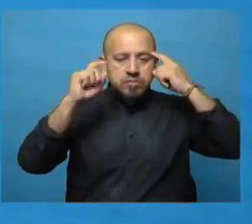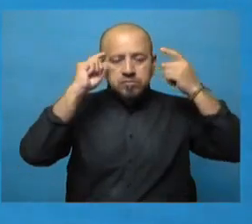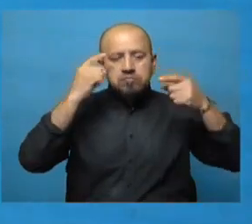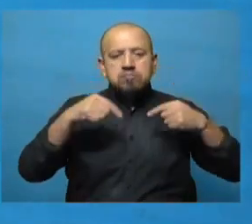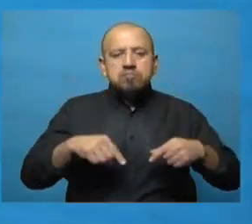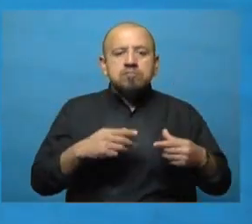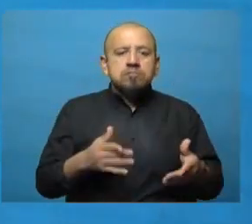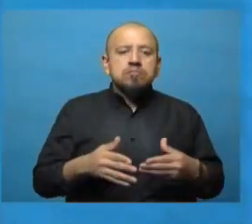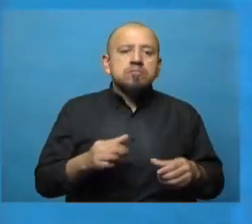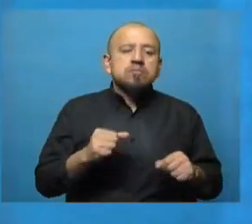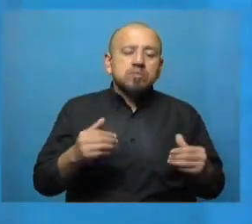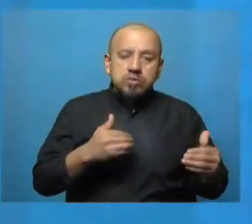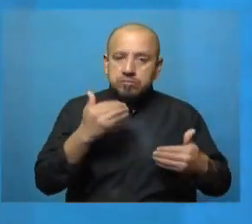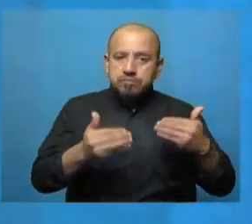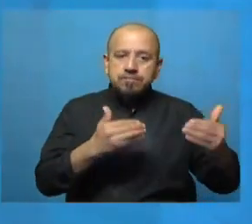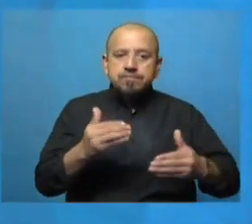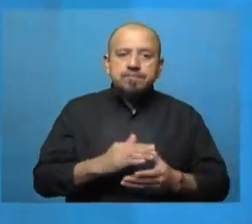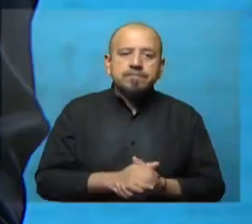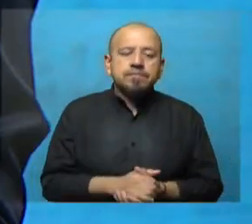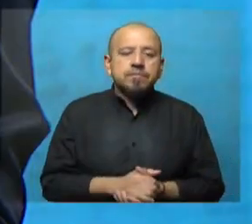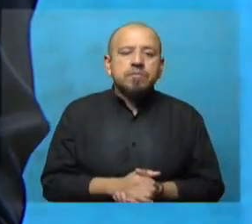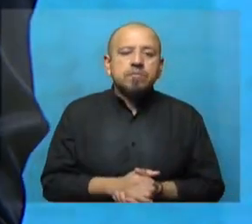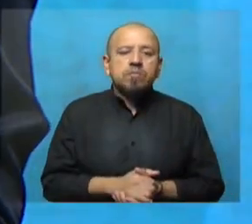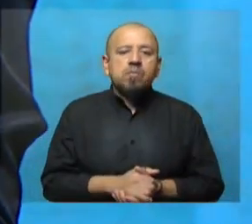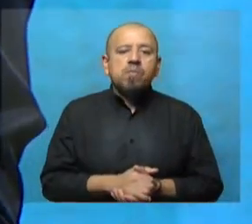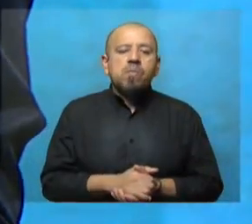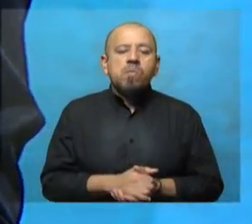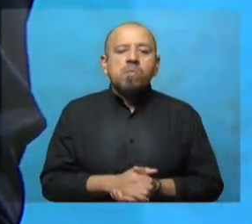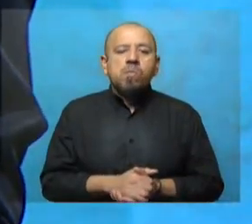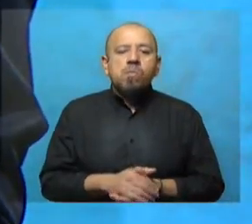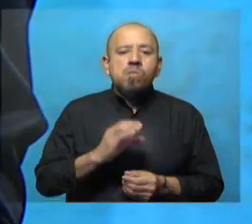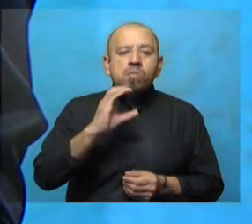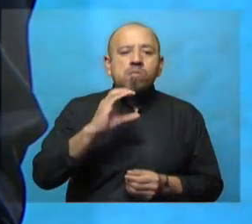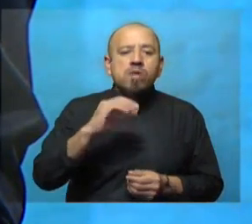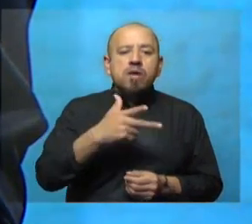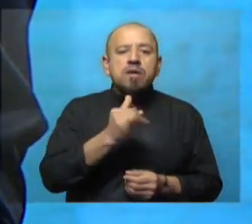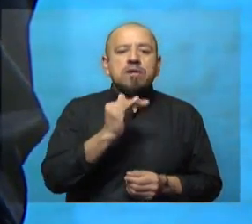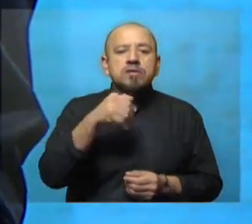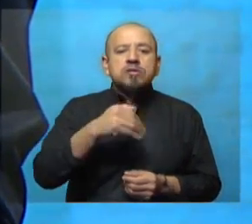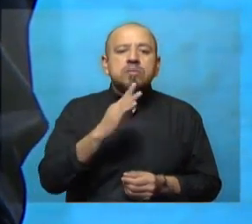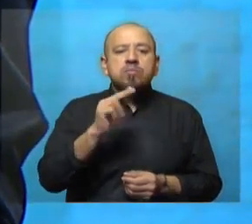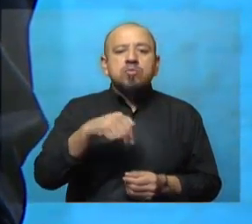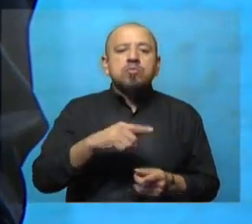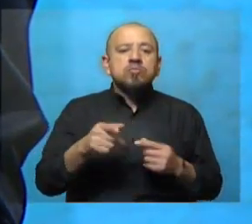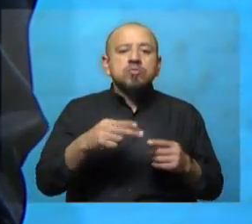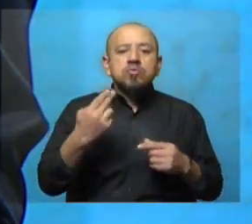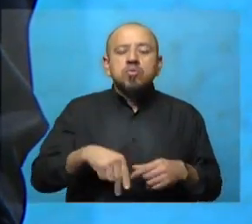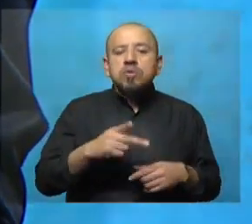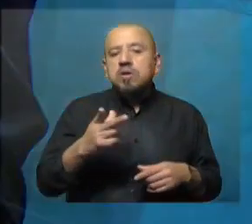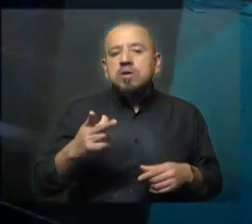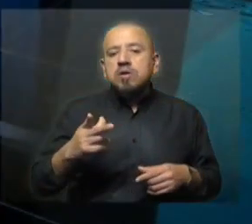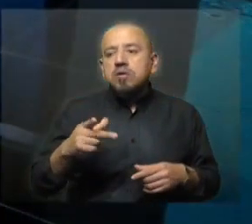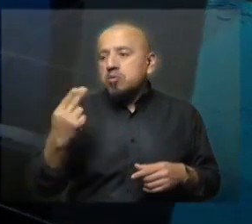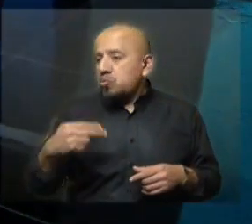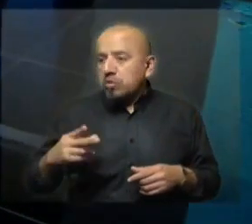para abrir camino no Claro nunca la prohibieron no no la entendieron Qué pasó es posible que no